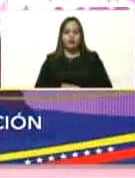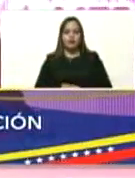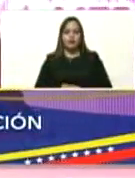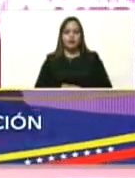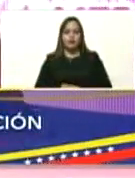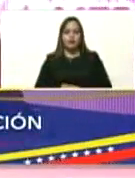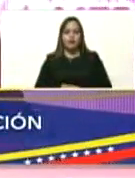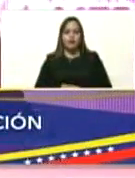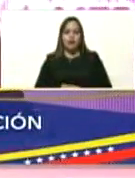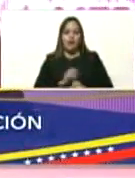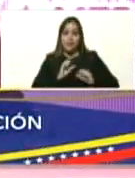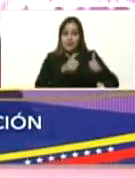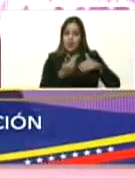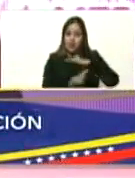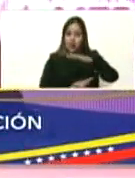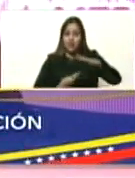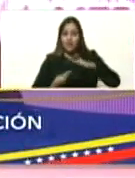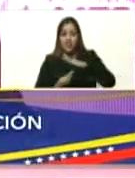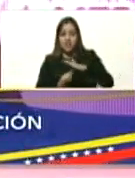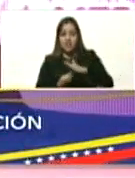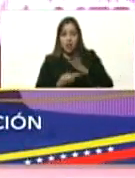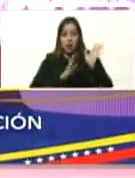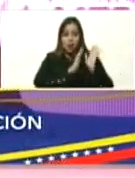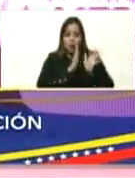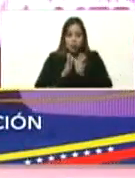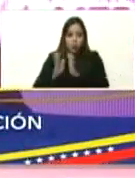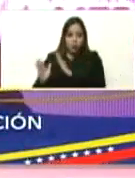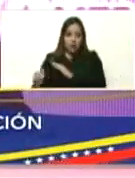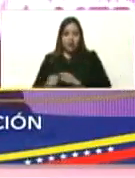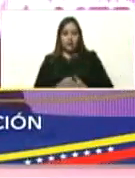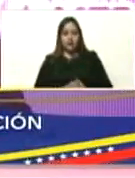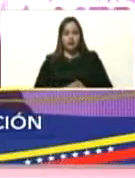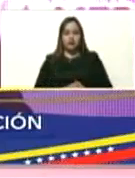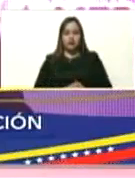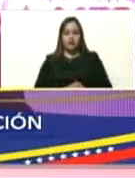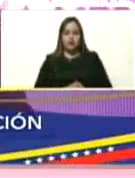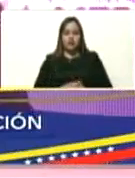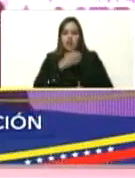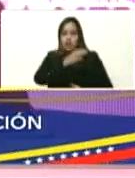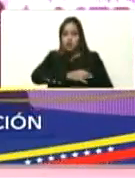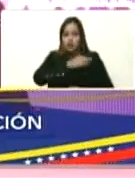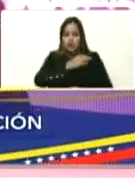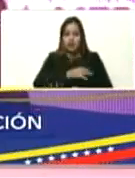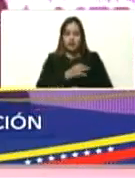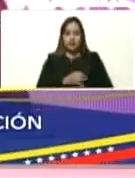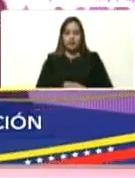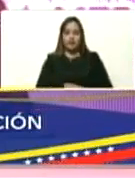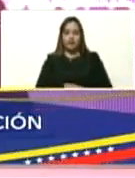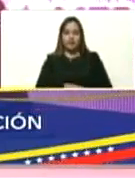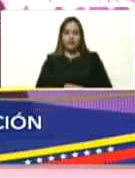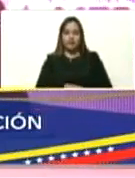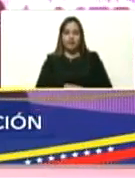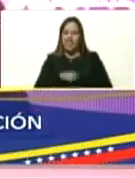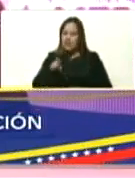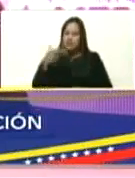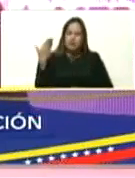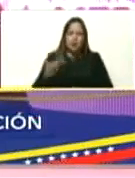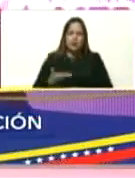en la base de la estructura organizativa de la sociedad. Eso es